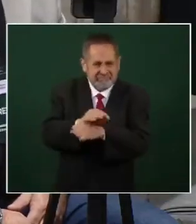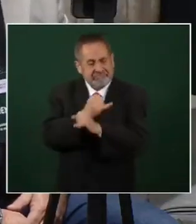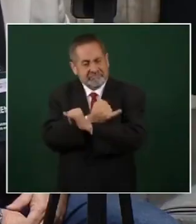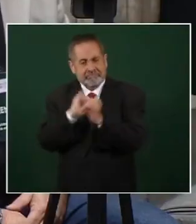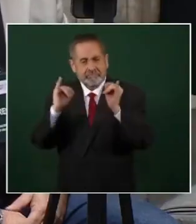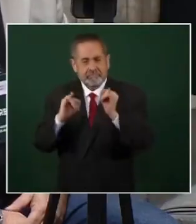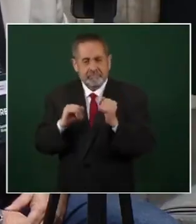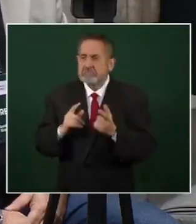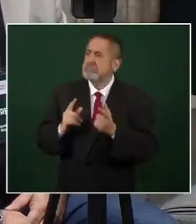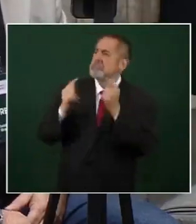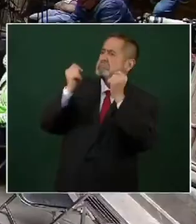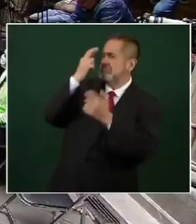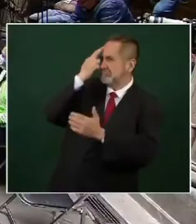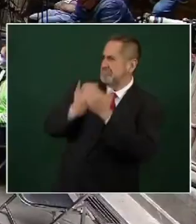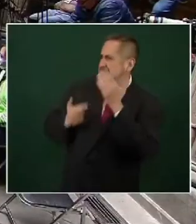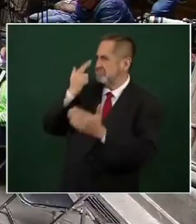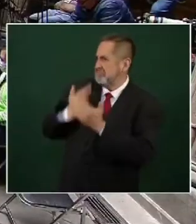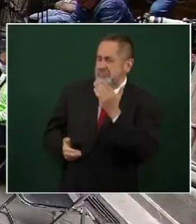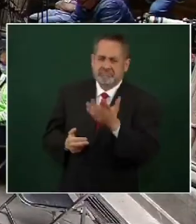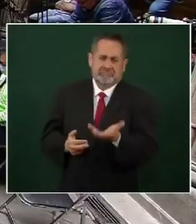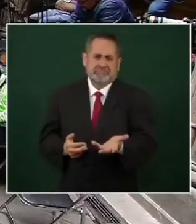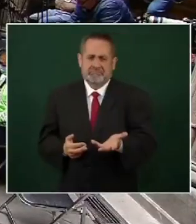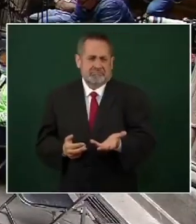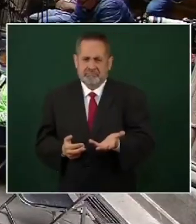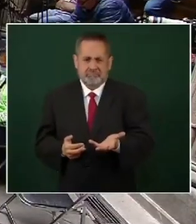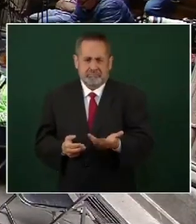independencia, por la justicia,